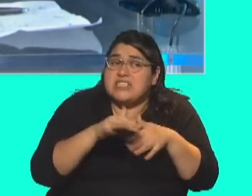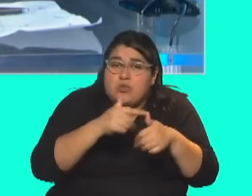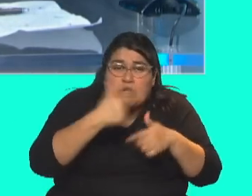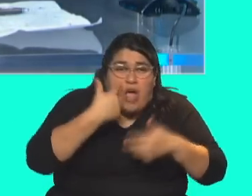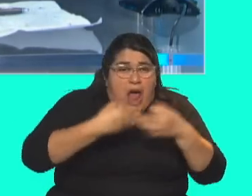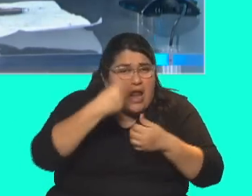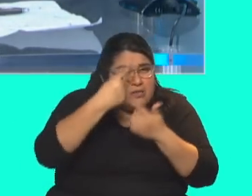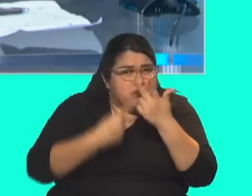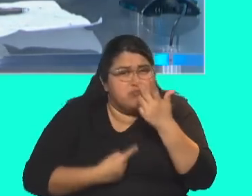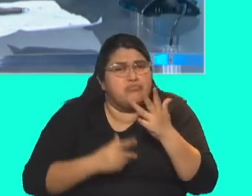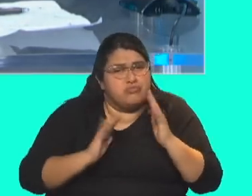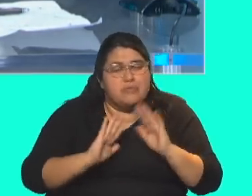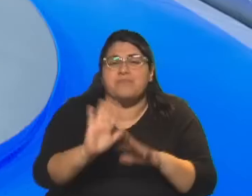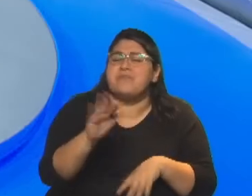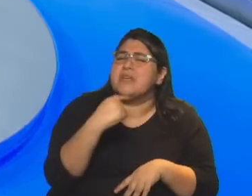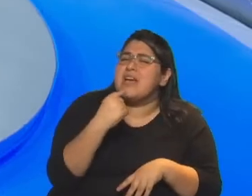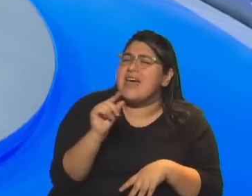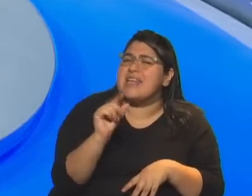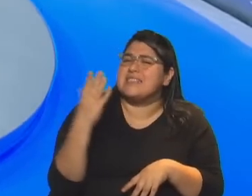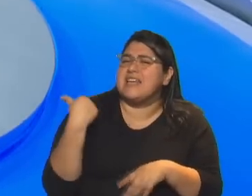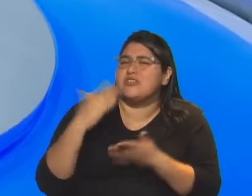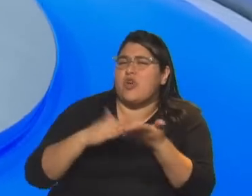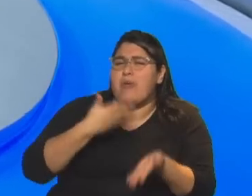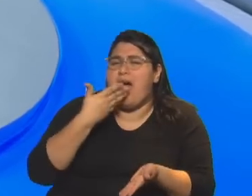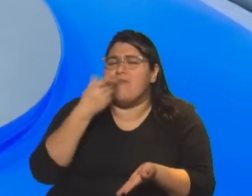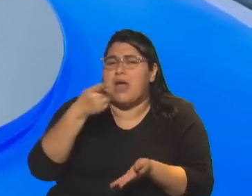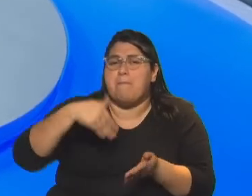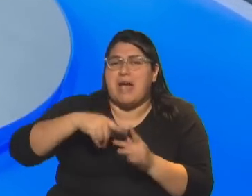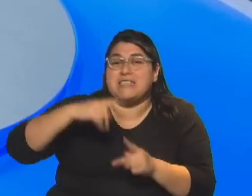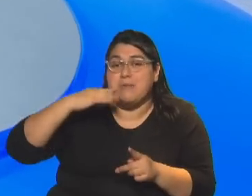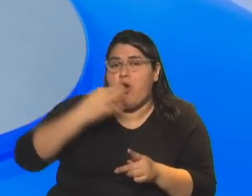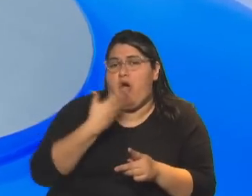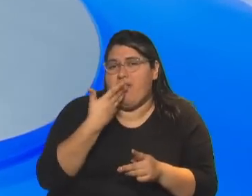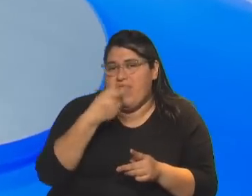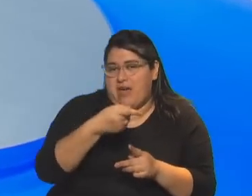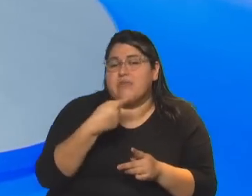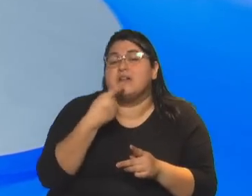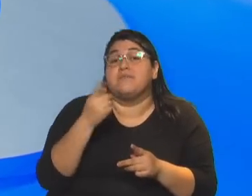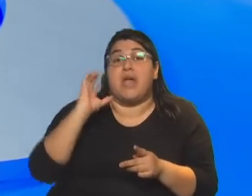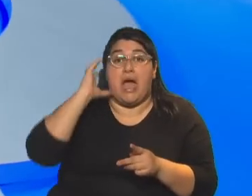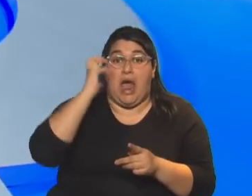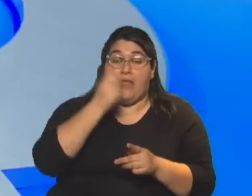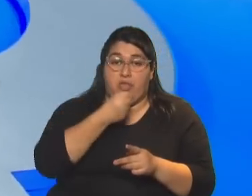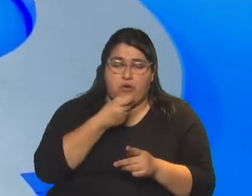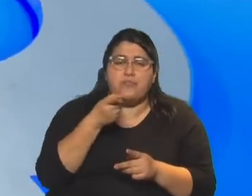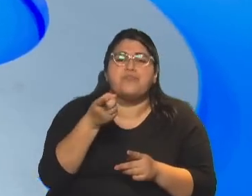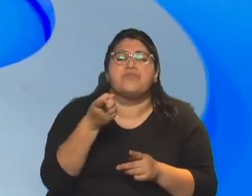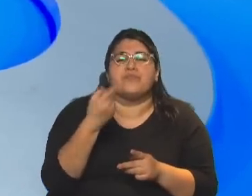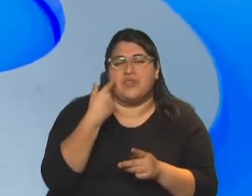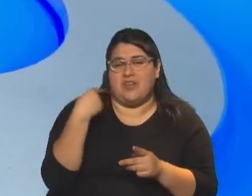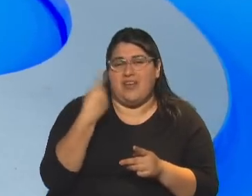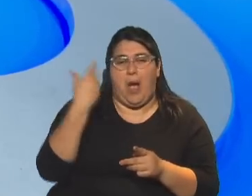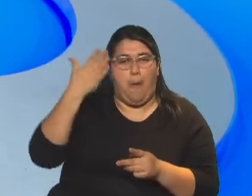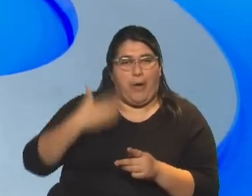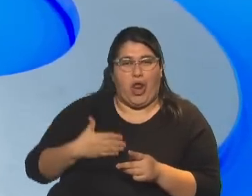también hablar reciente ha repasado un poco las declaraciones de ayer de máximo kirchner si a una radio los compartimos con verónica en la